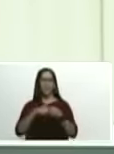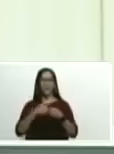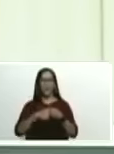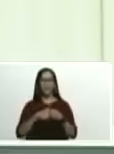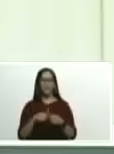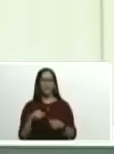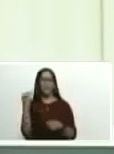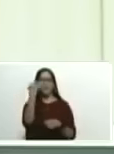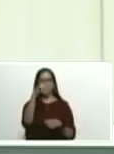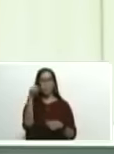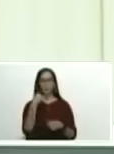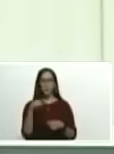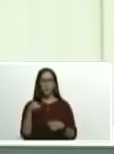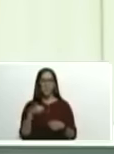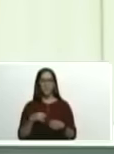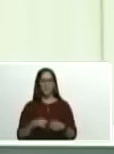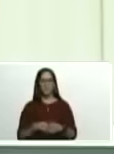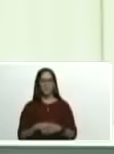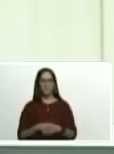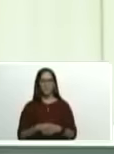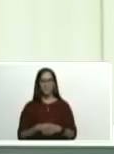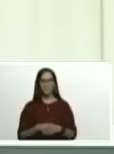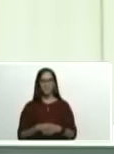del Zulia.